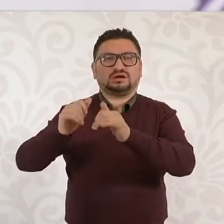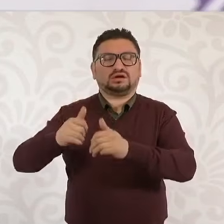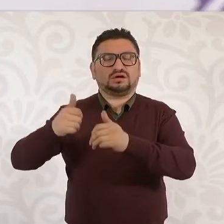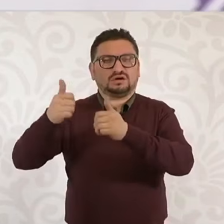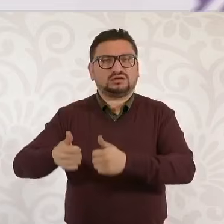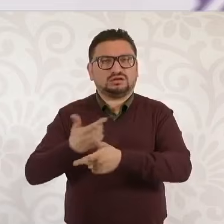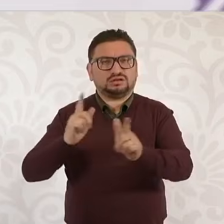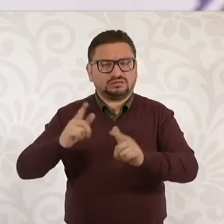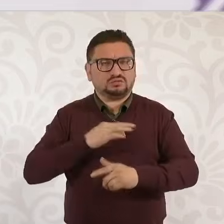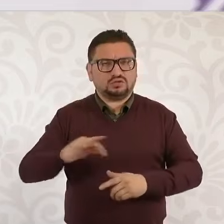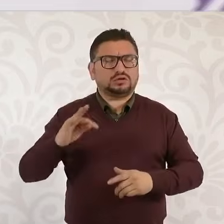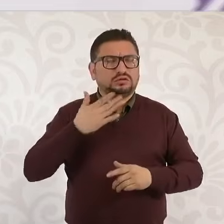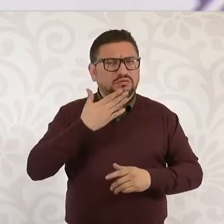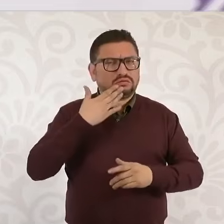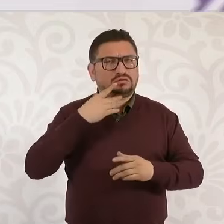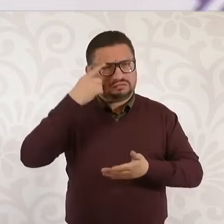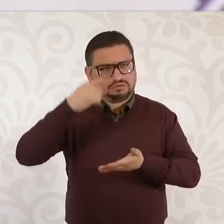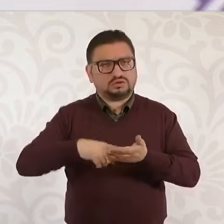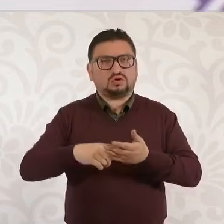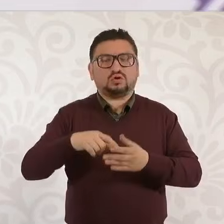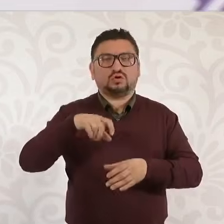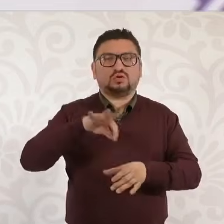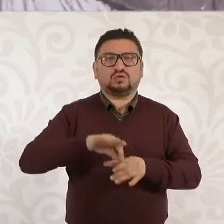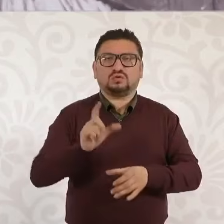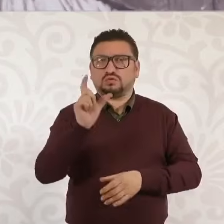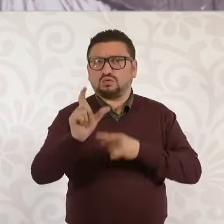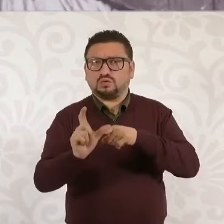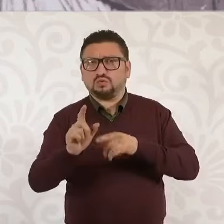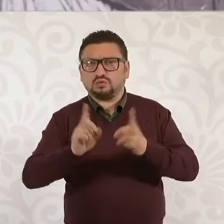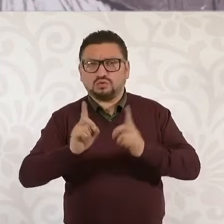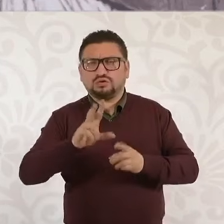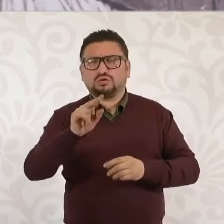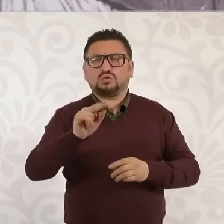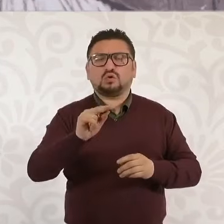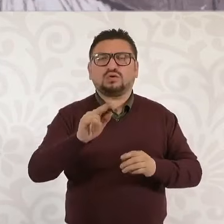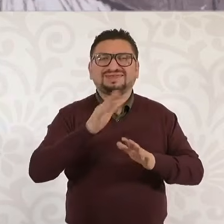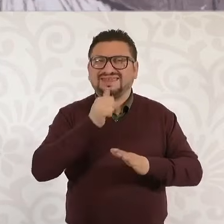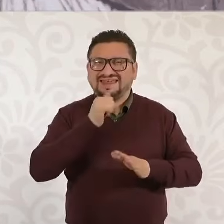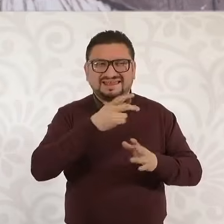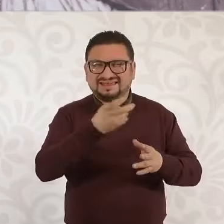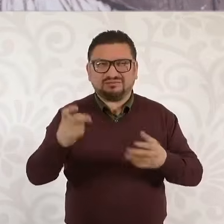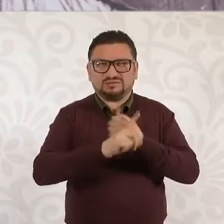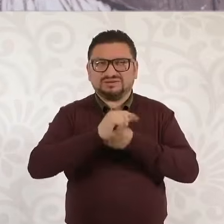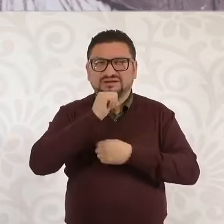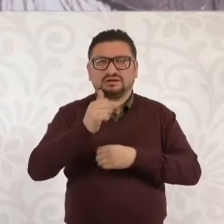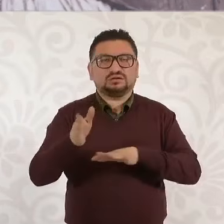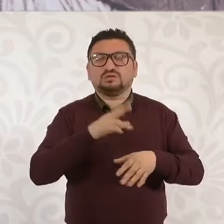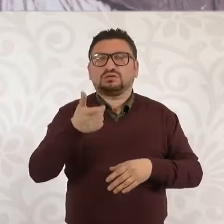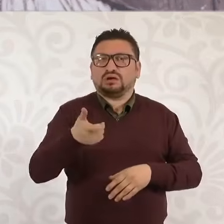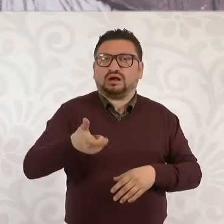duda la credencial del elector, nada, nada, nada. El asunto pues es que no pueden